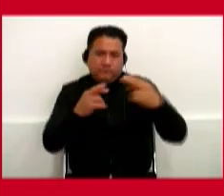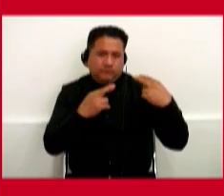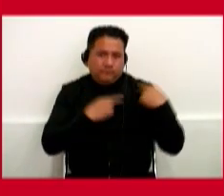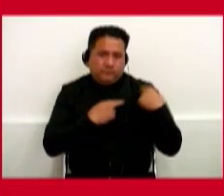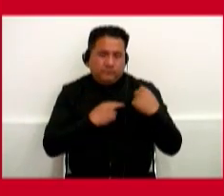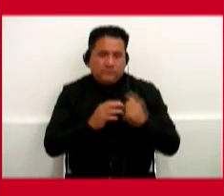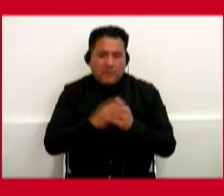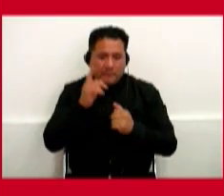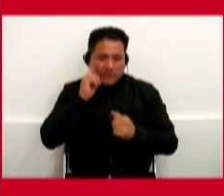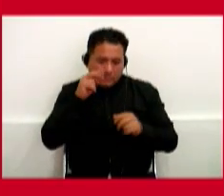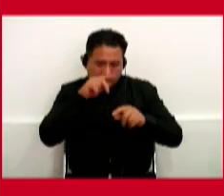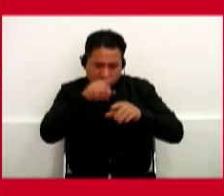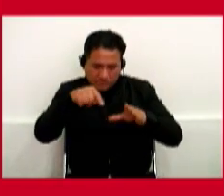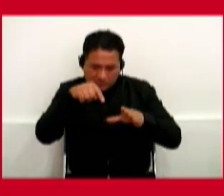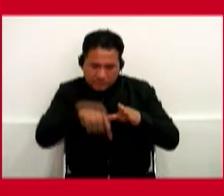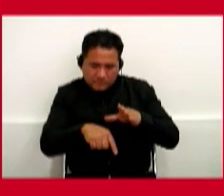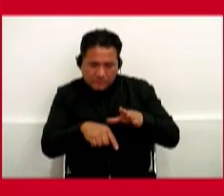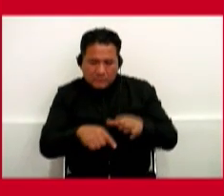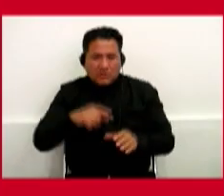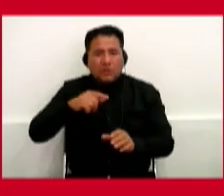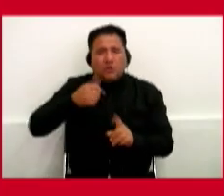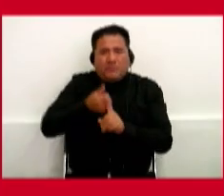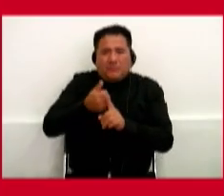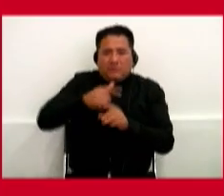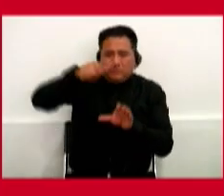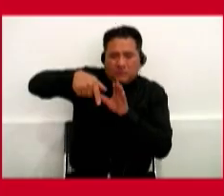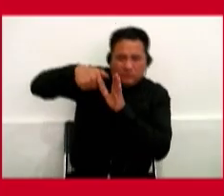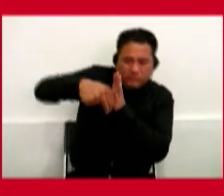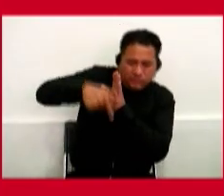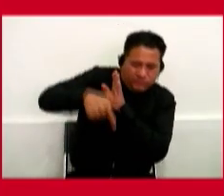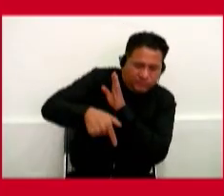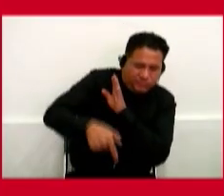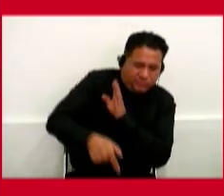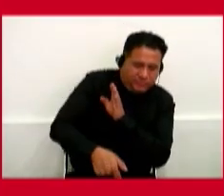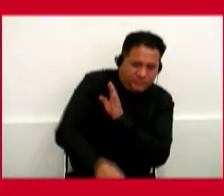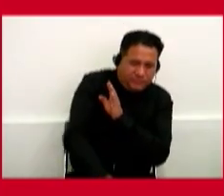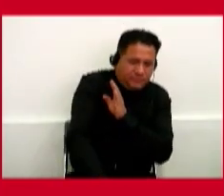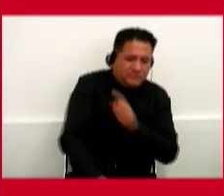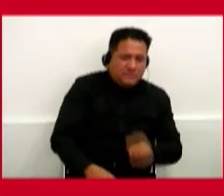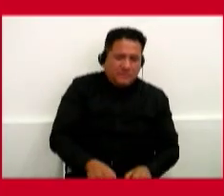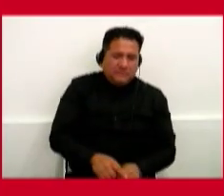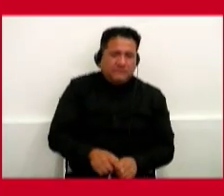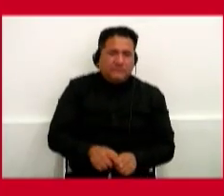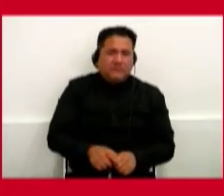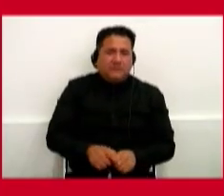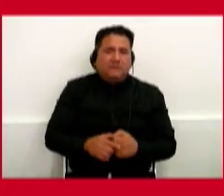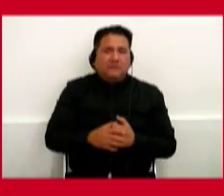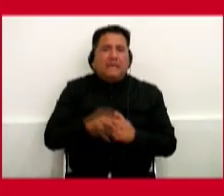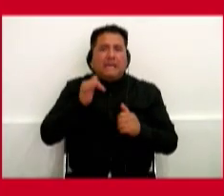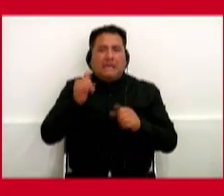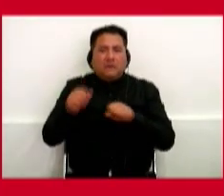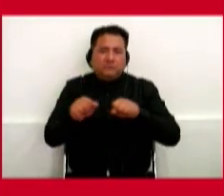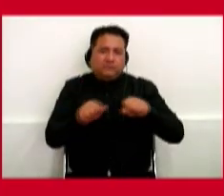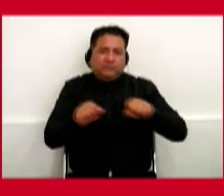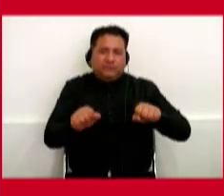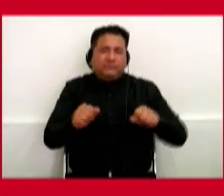magnética de monitoreo de desviación de taladros, monitoreo de velocidad de detonación y de sismografía.